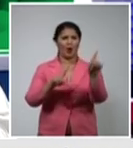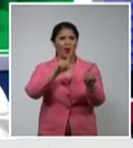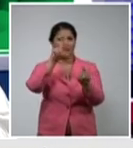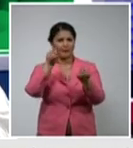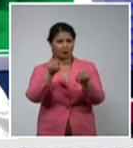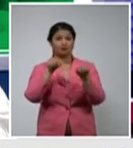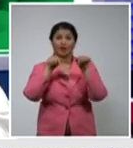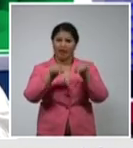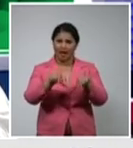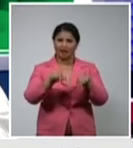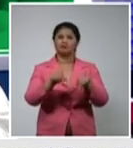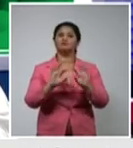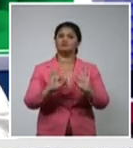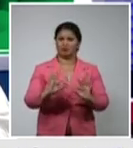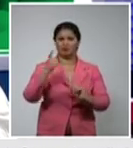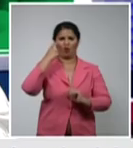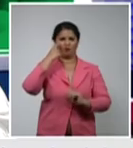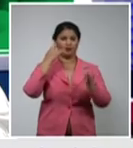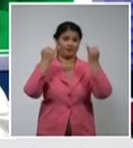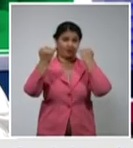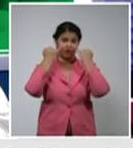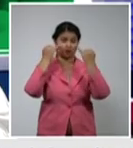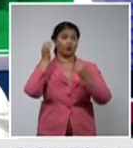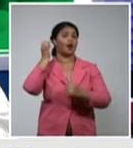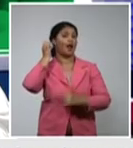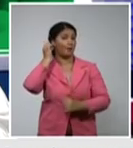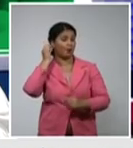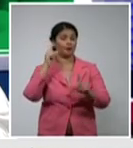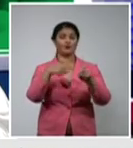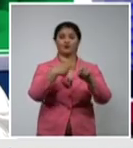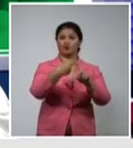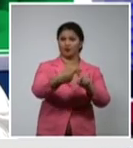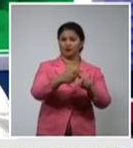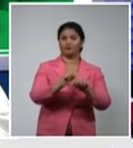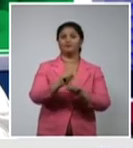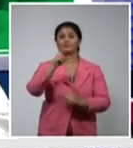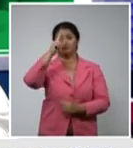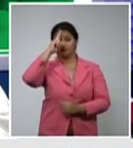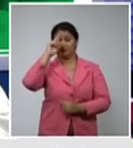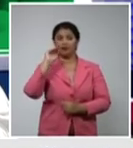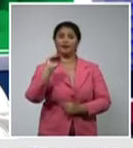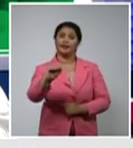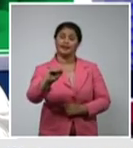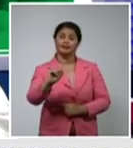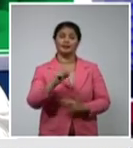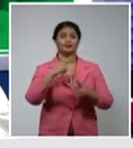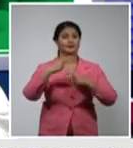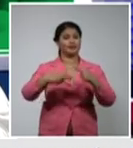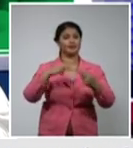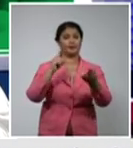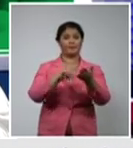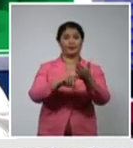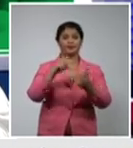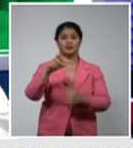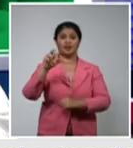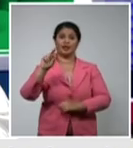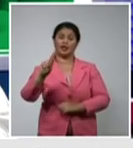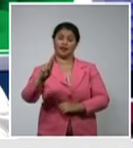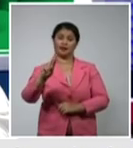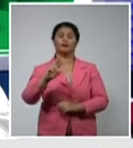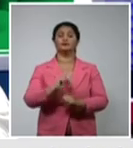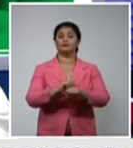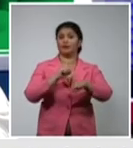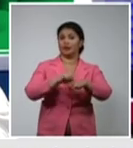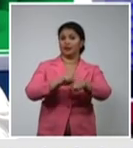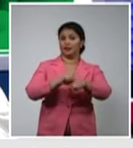resulta positivo, se ingresa, se confirma por PCR y después de una estadía de